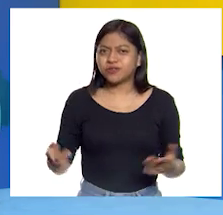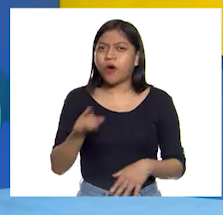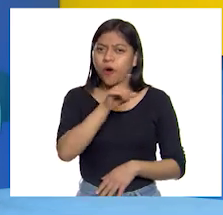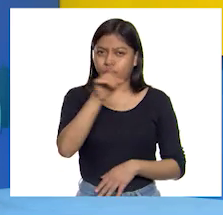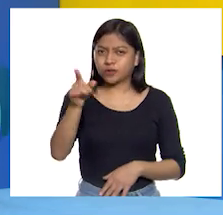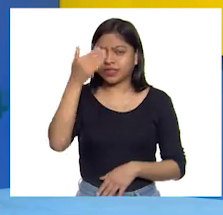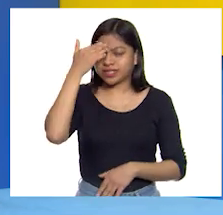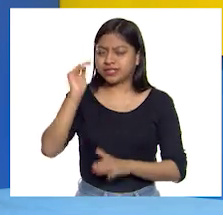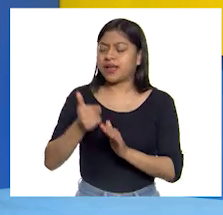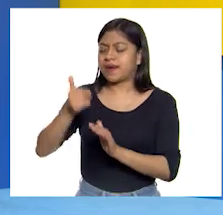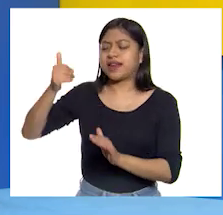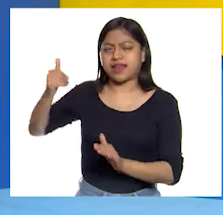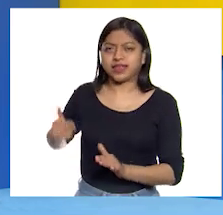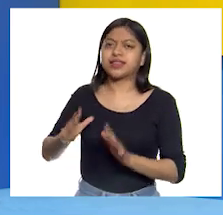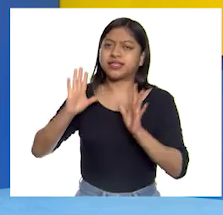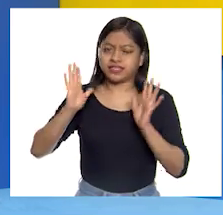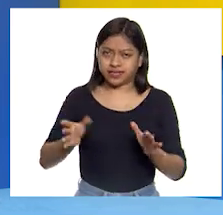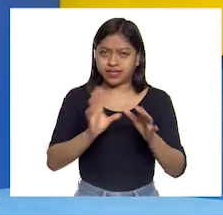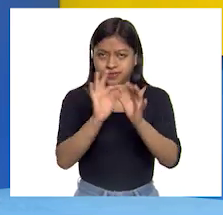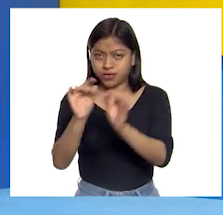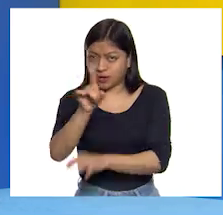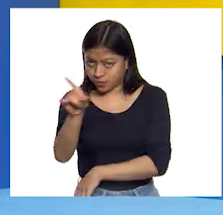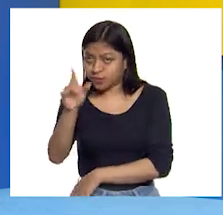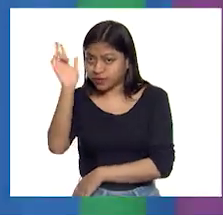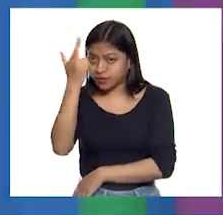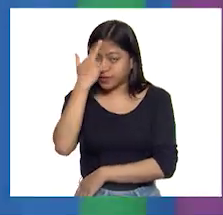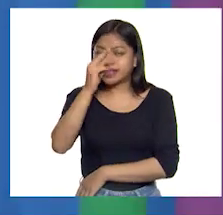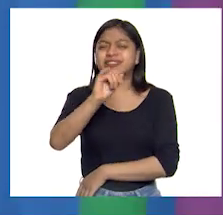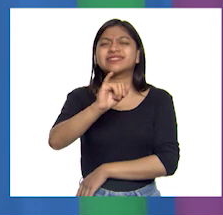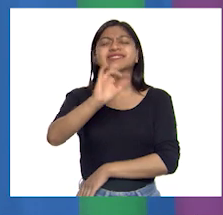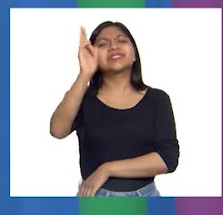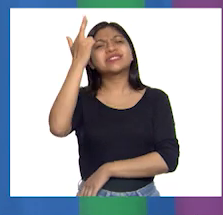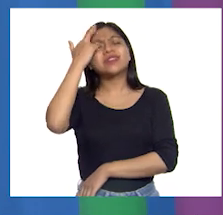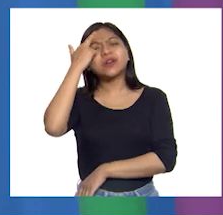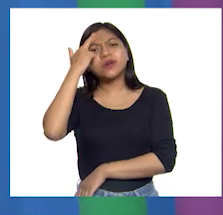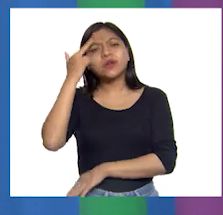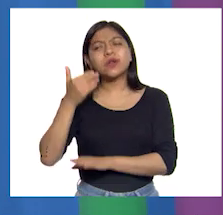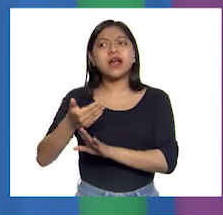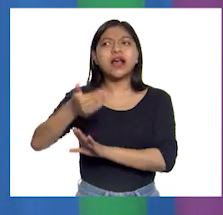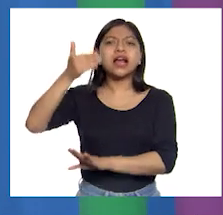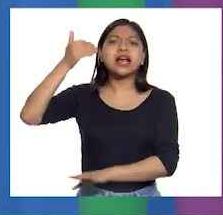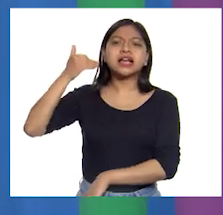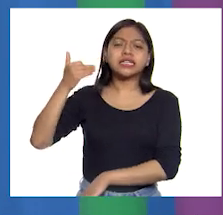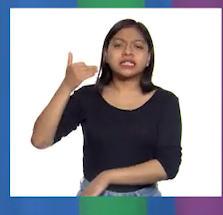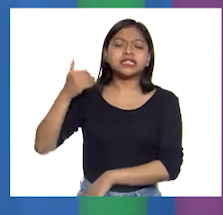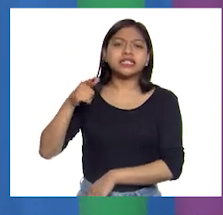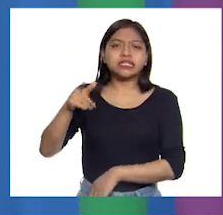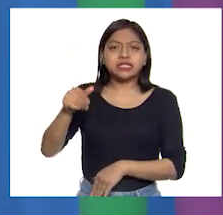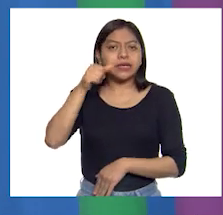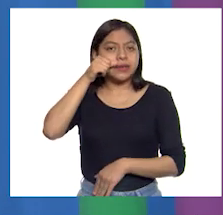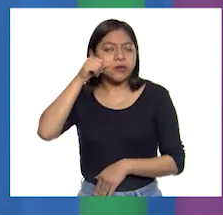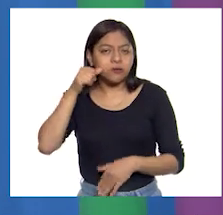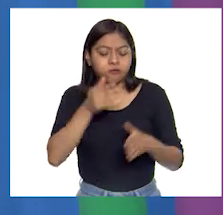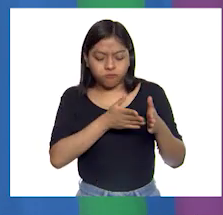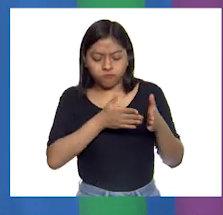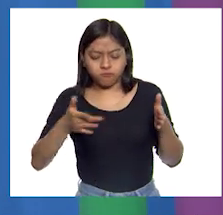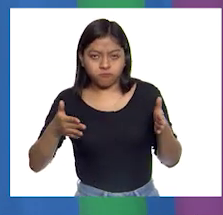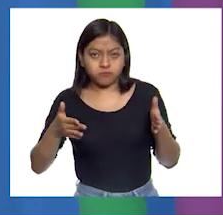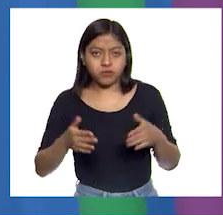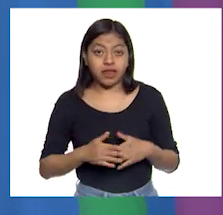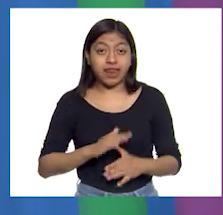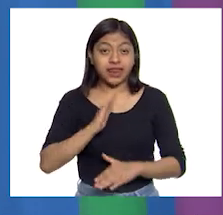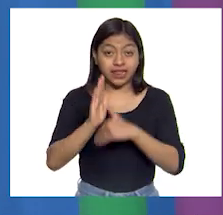estudiamos anteriormente en nuestras clases. ¿Te acuerdas de eso? Recuerdo que fue en los tiempos de Benito Juárez, quien después